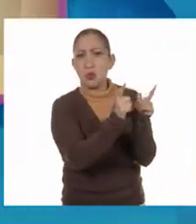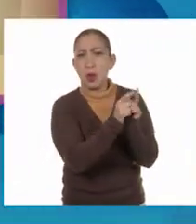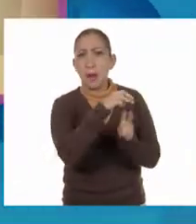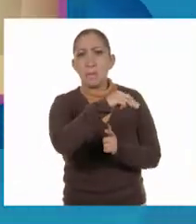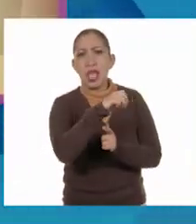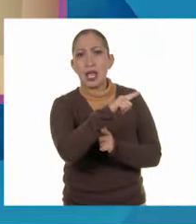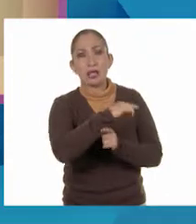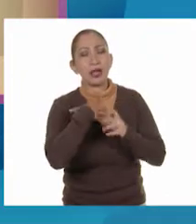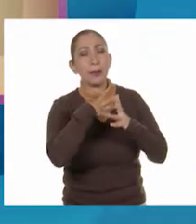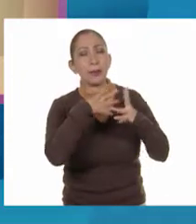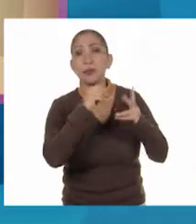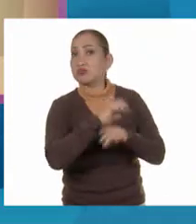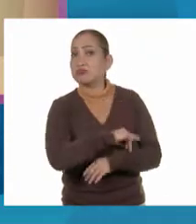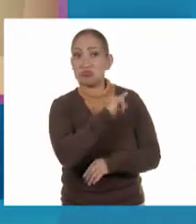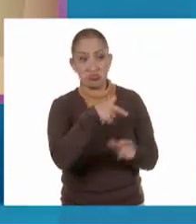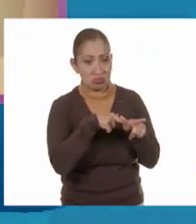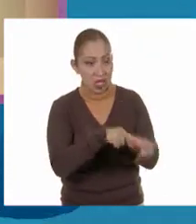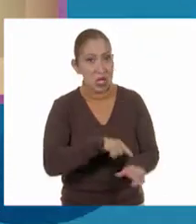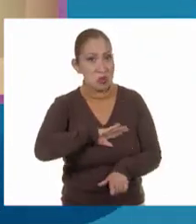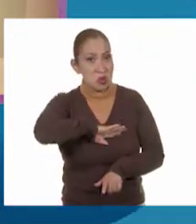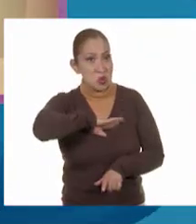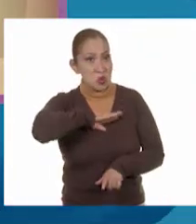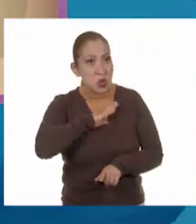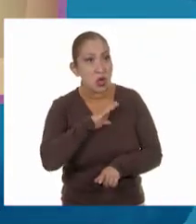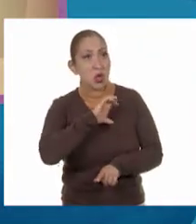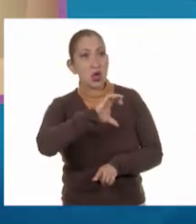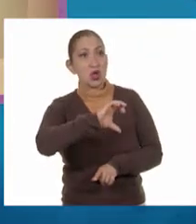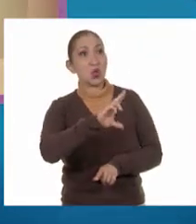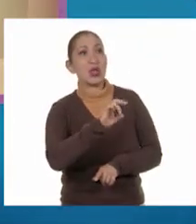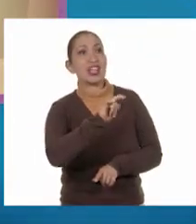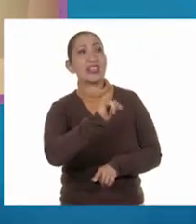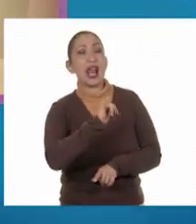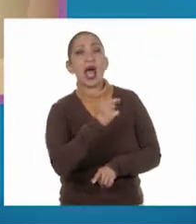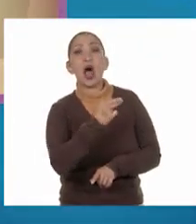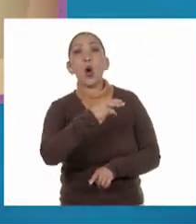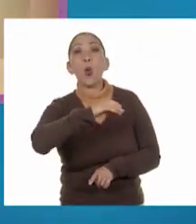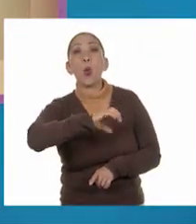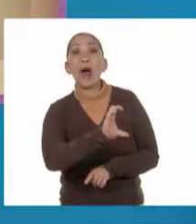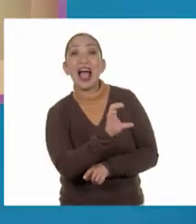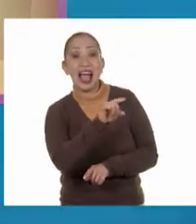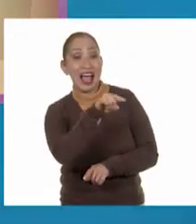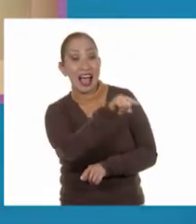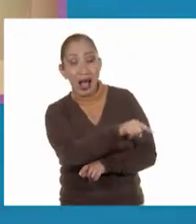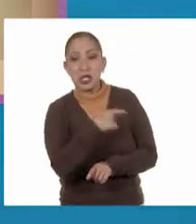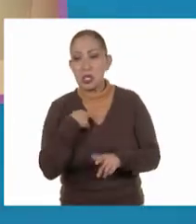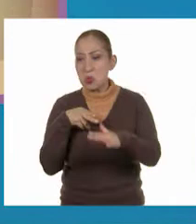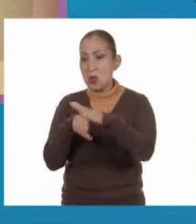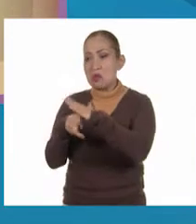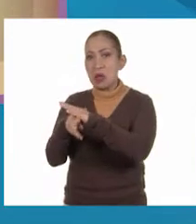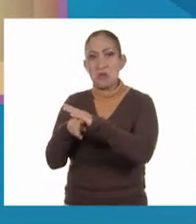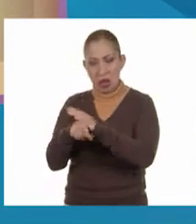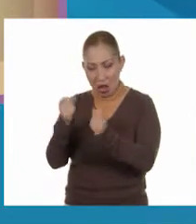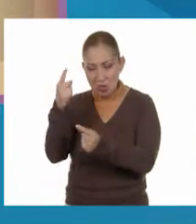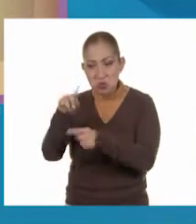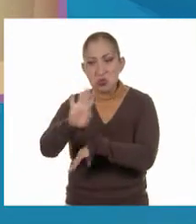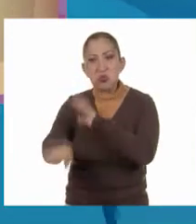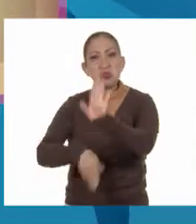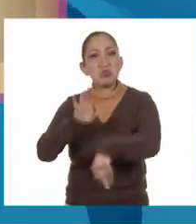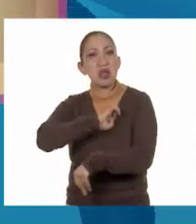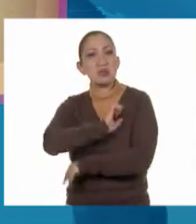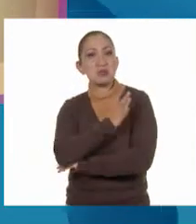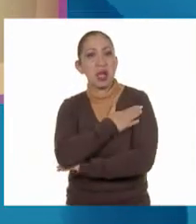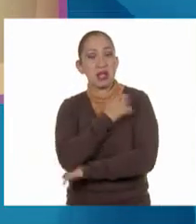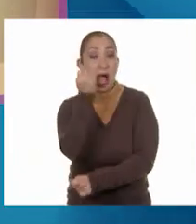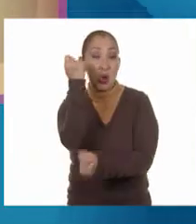de los días, dirigidos en todo momento por Cuitláhuac. Los sublevados lograron causar algunas bajas a los españoles y aliados. Casi desde